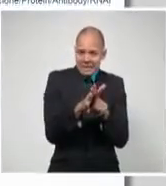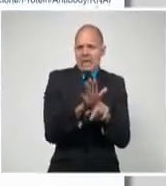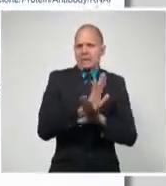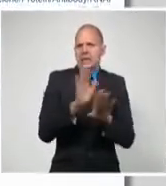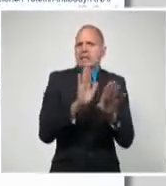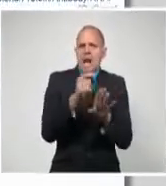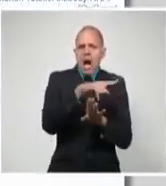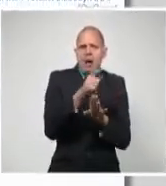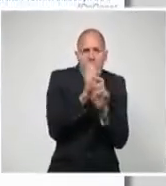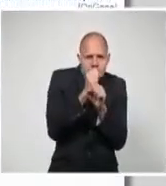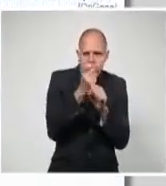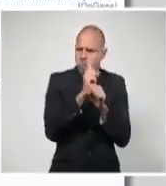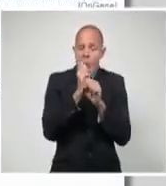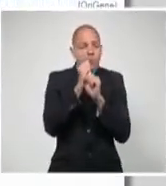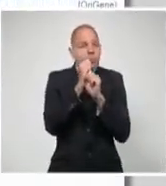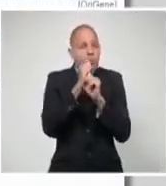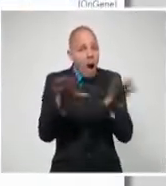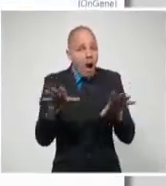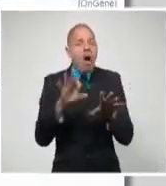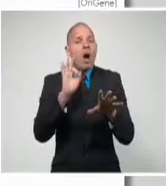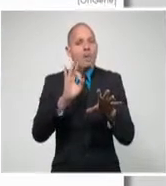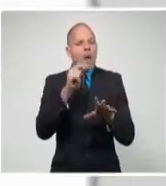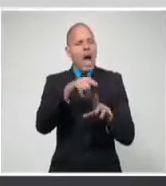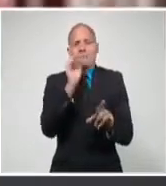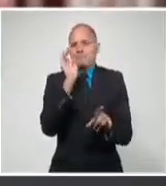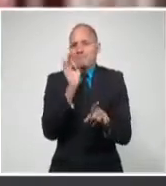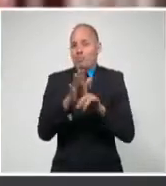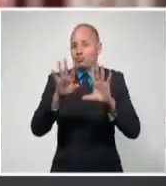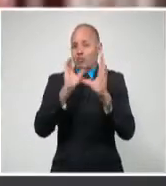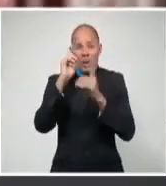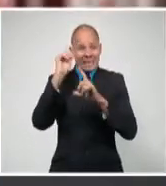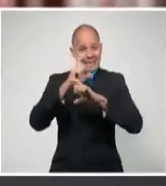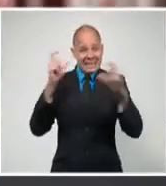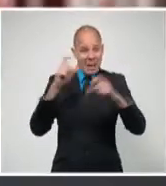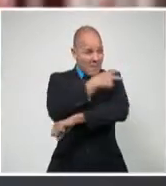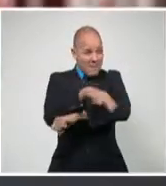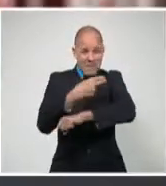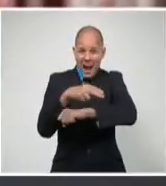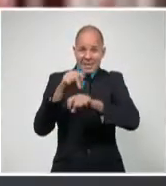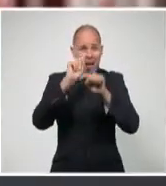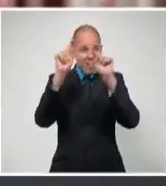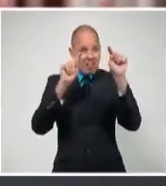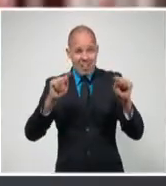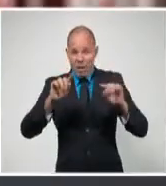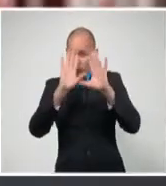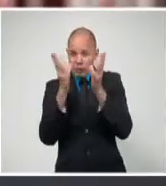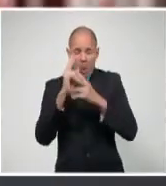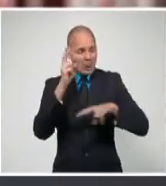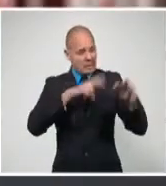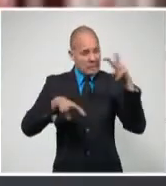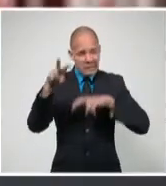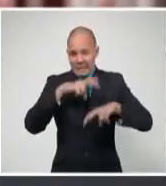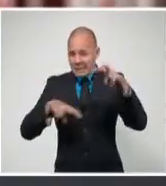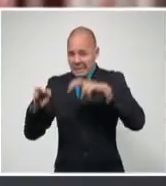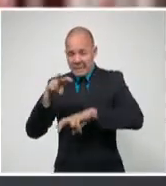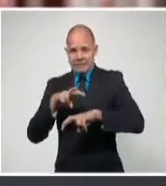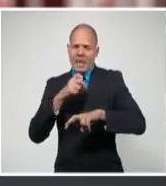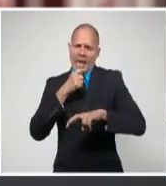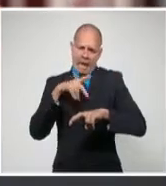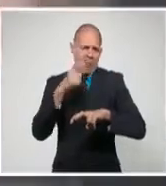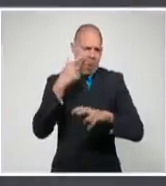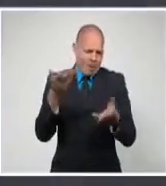SARS-CoV-2. Esto ocurrió en tiempo récord. Para que tenga una idea, descifrar todo el mapa genético del VIH demoró